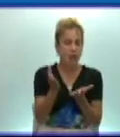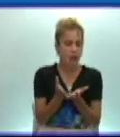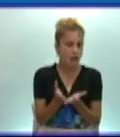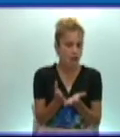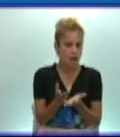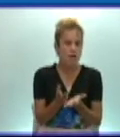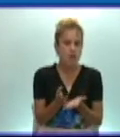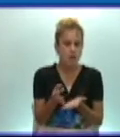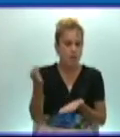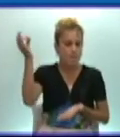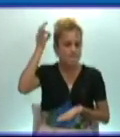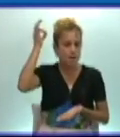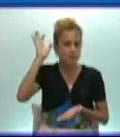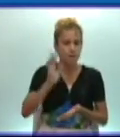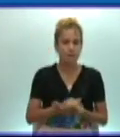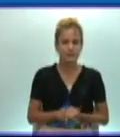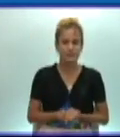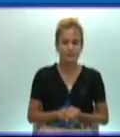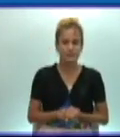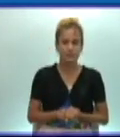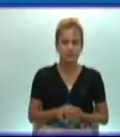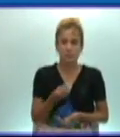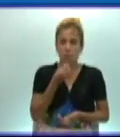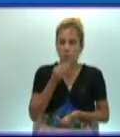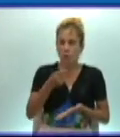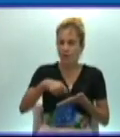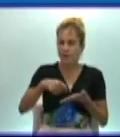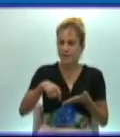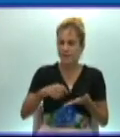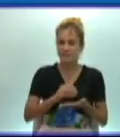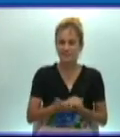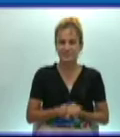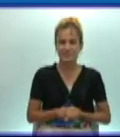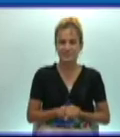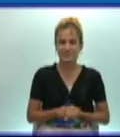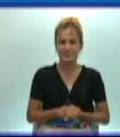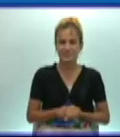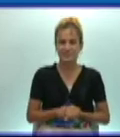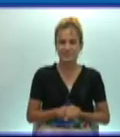texto de español. Pueden tomar notas.